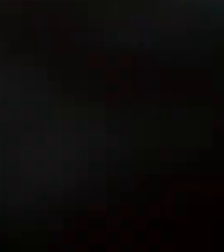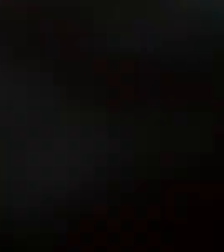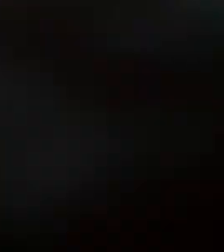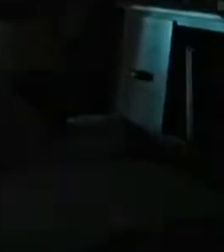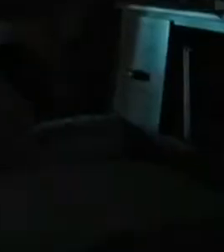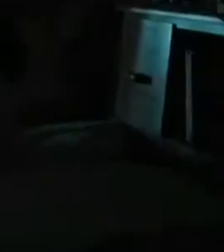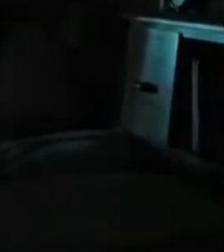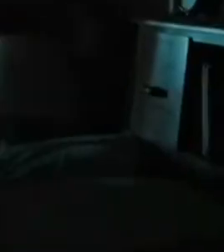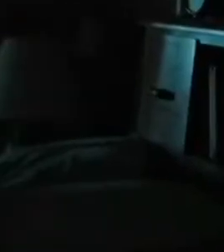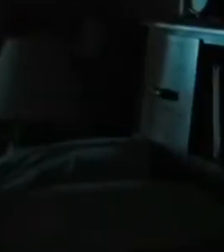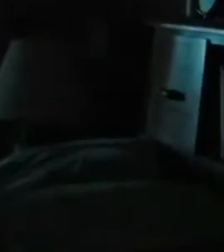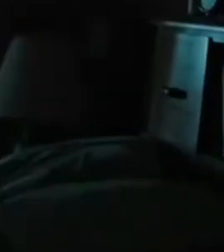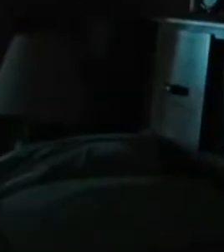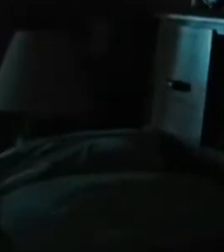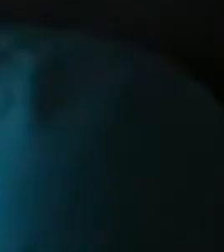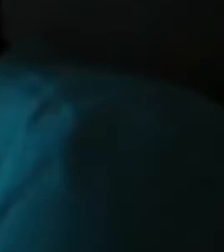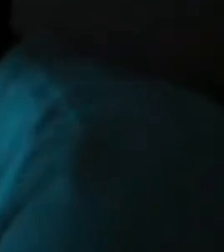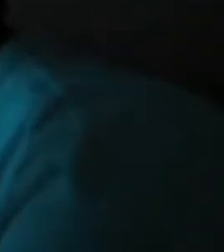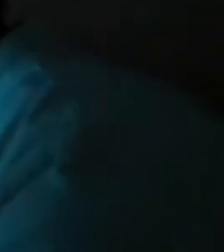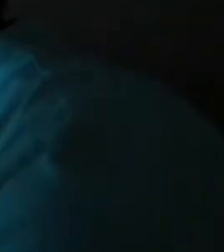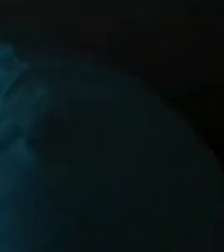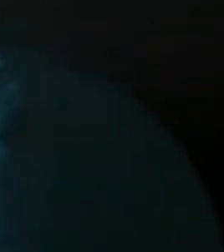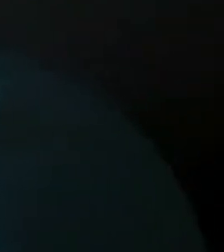Cuando un trabajador mexicano despierta,